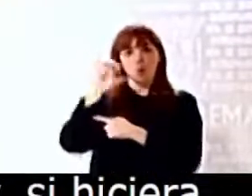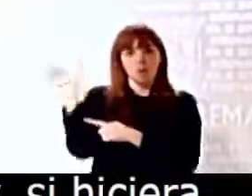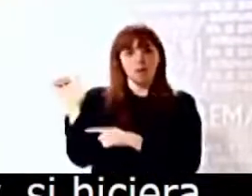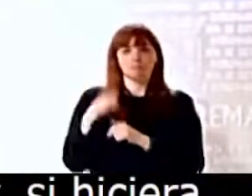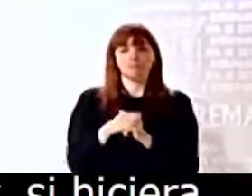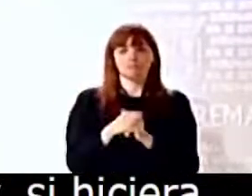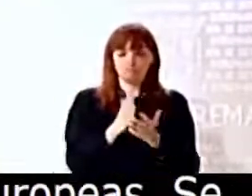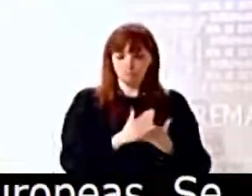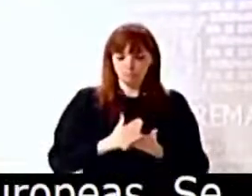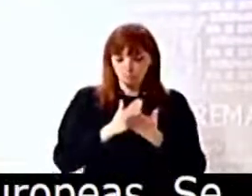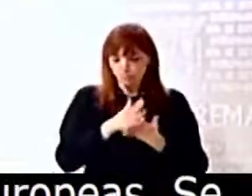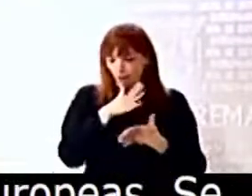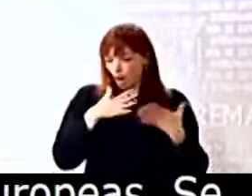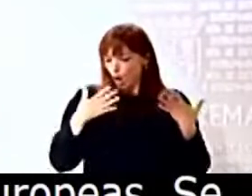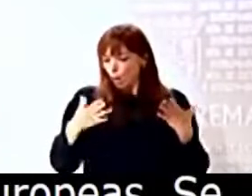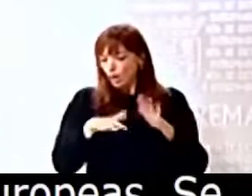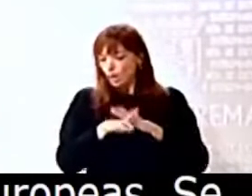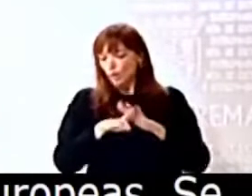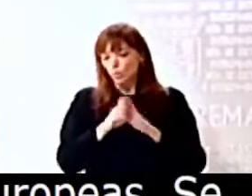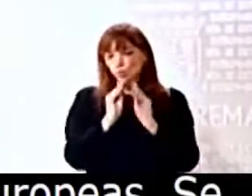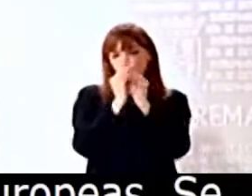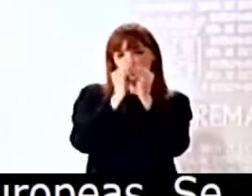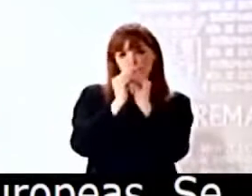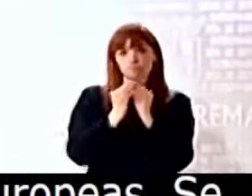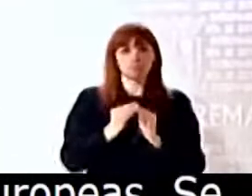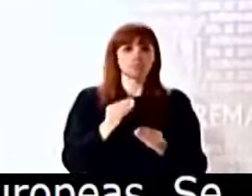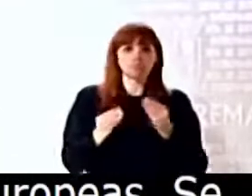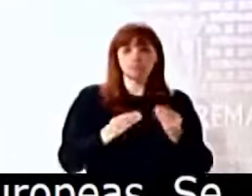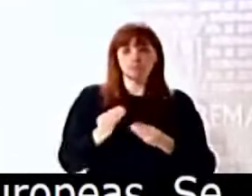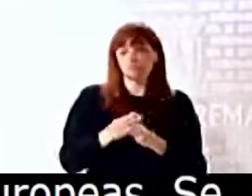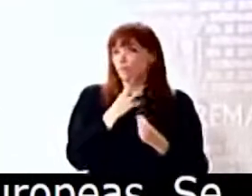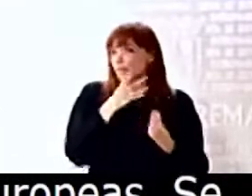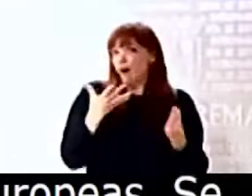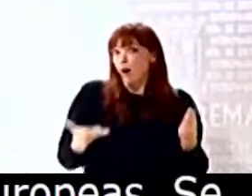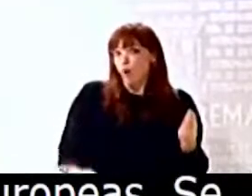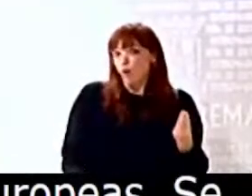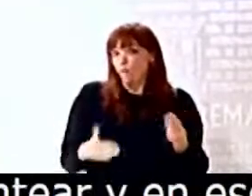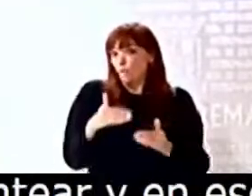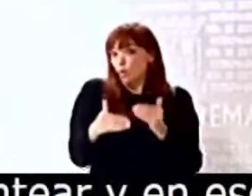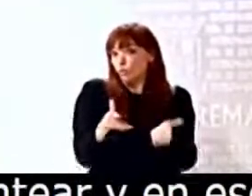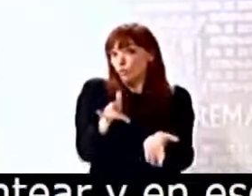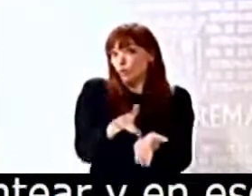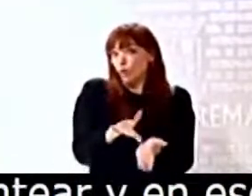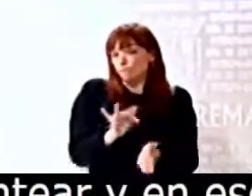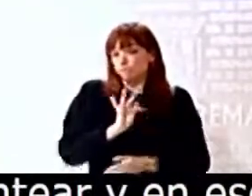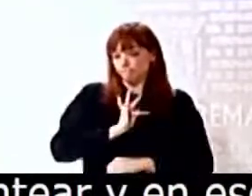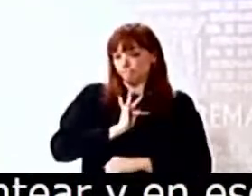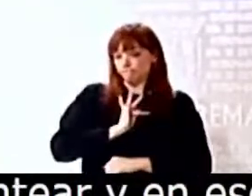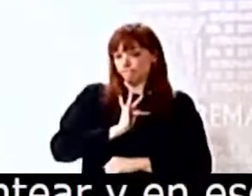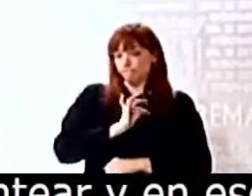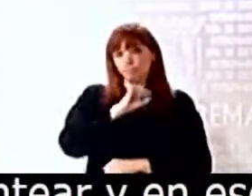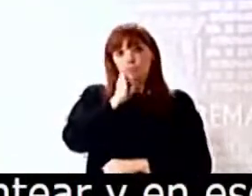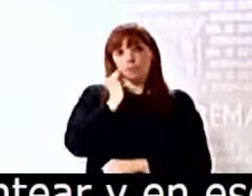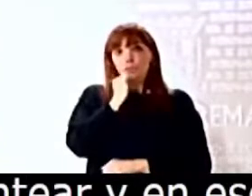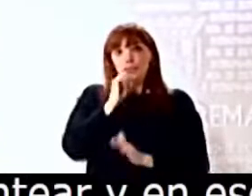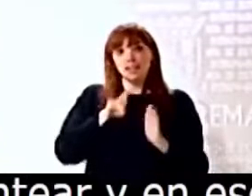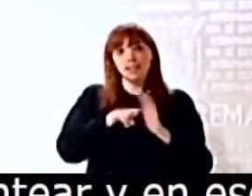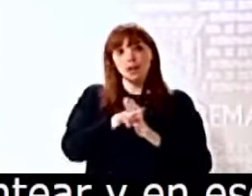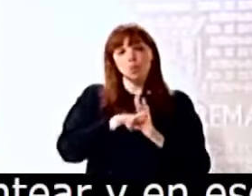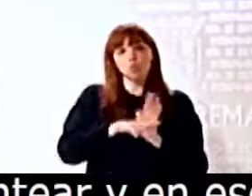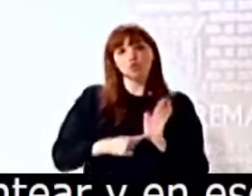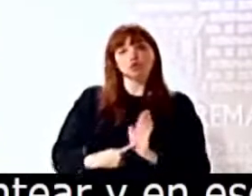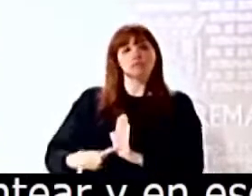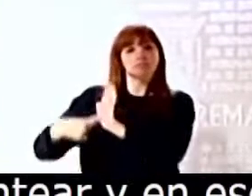está estudiando el recurso que se va a plantear y en ese momento procesal estamos. Presentar recurso